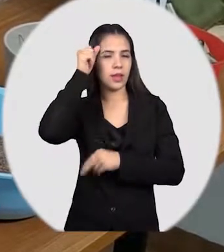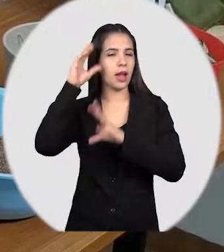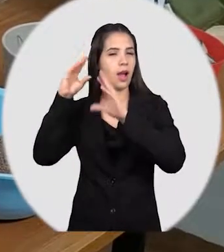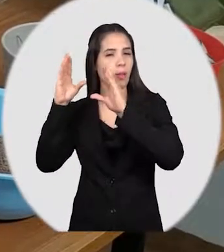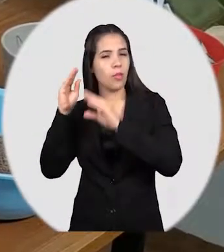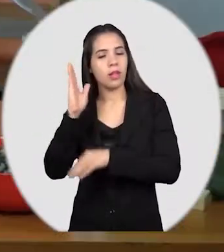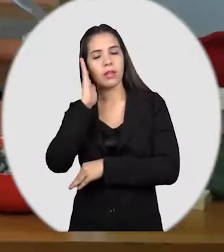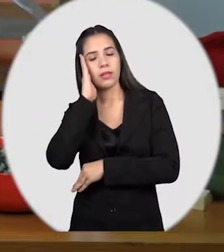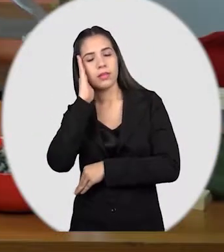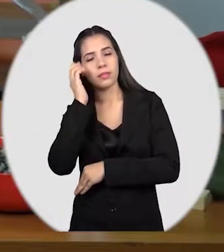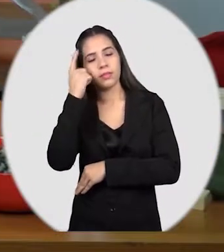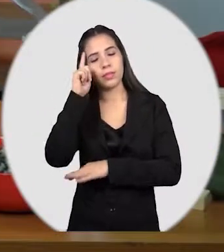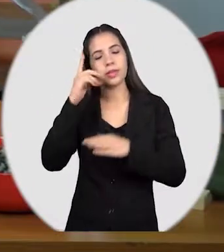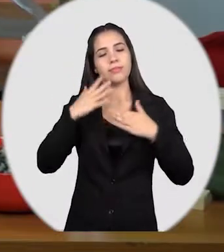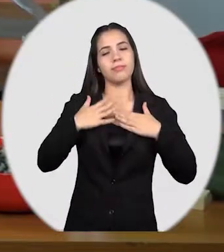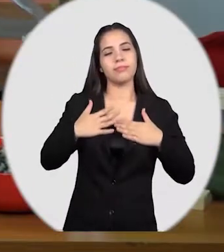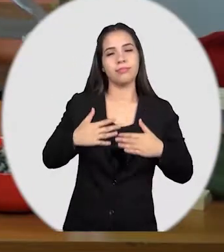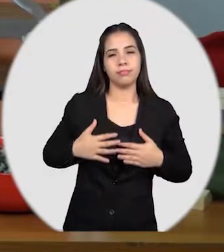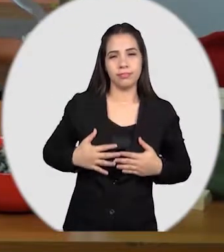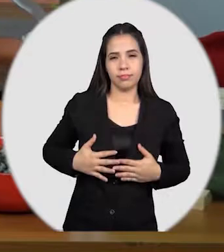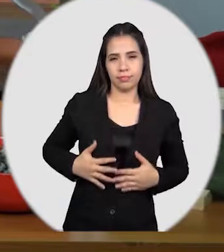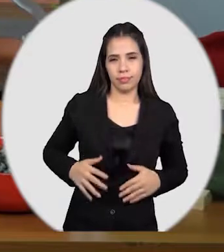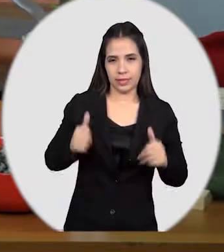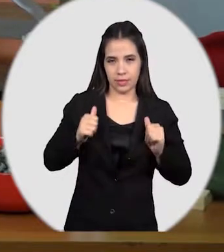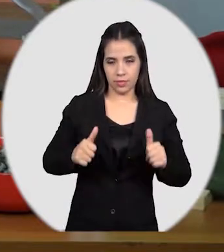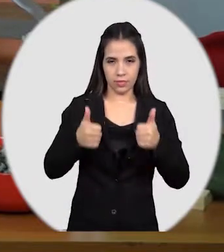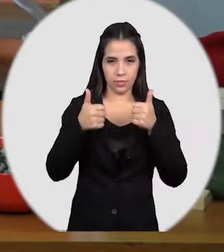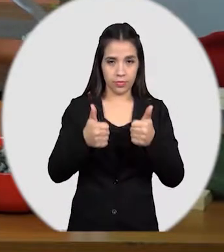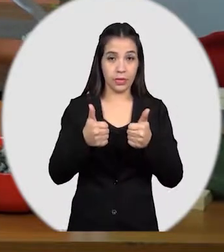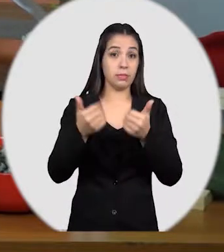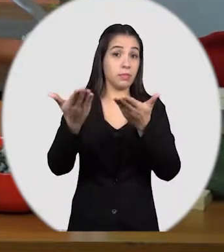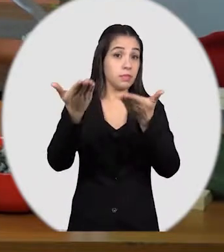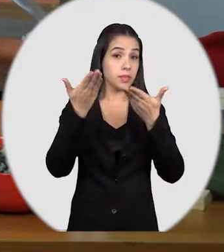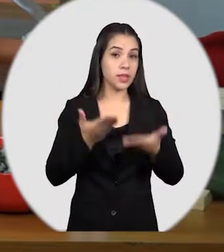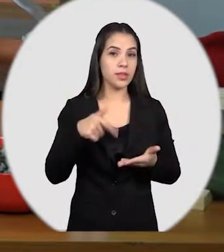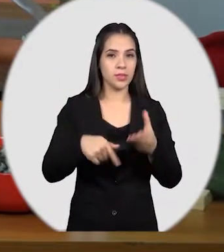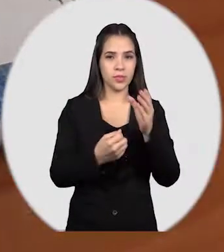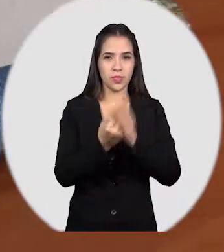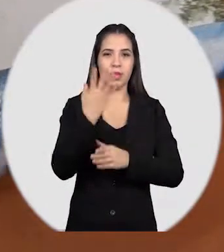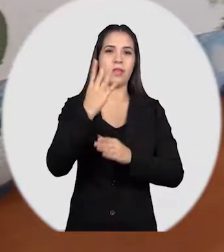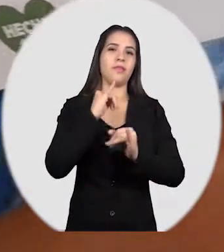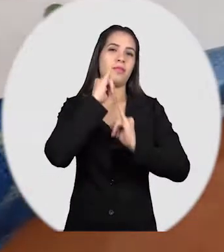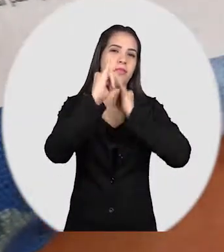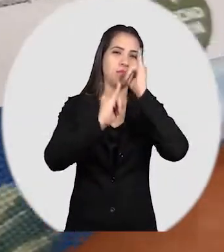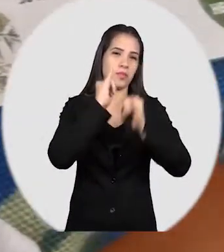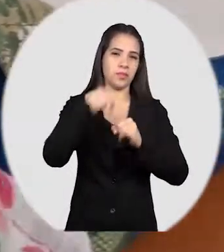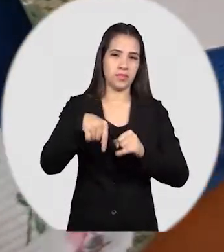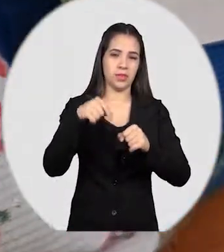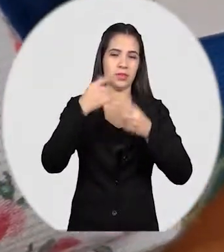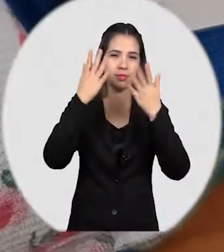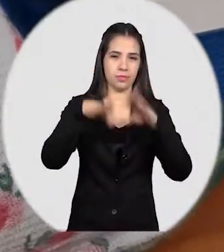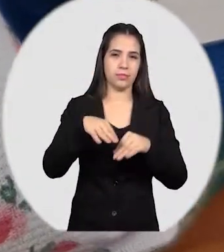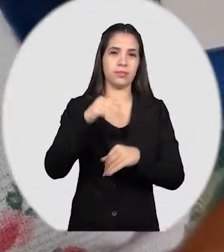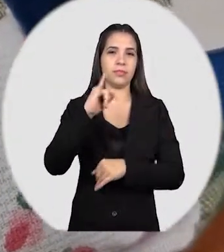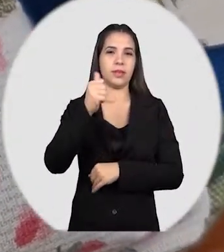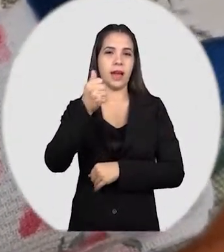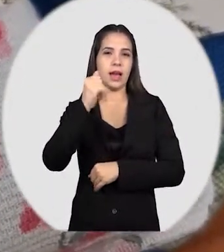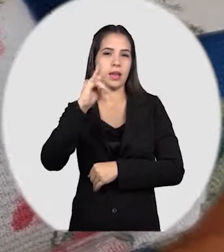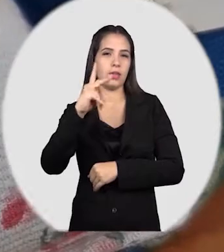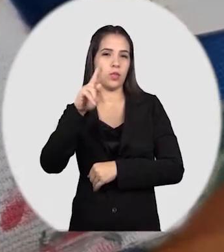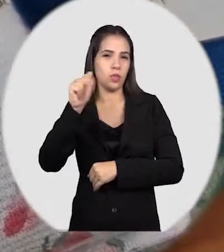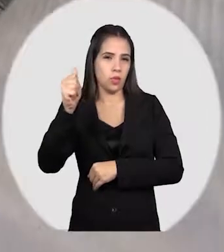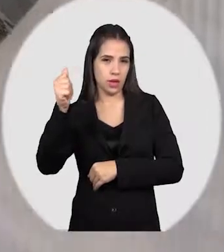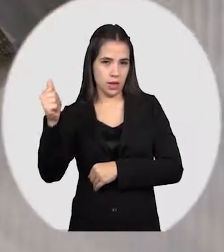semillas. Bienvenidos a una nueva edición del programa Aikuaa. El día de hoy les voy a mostrar cómo